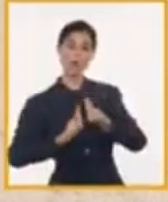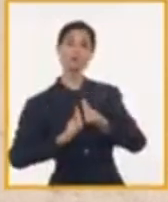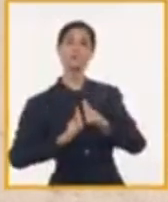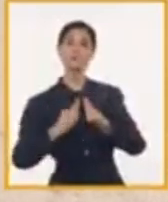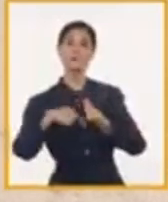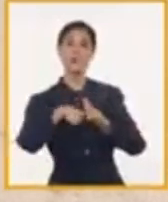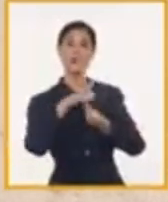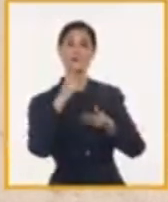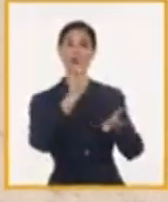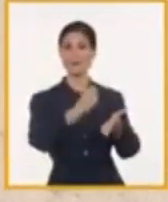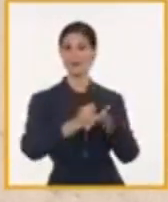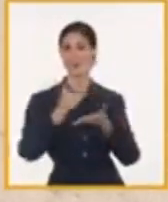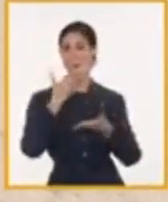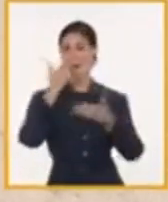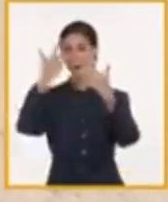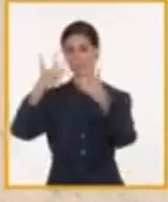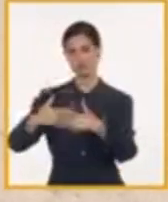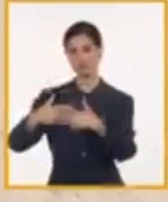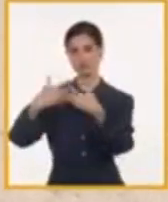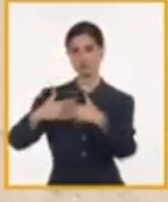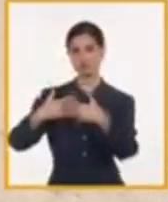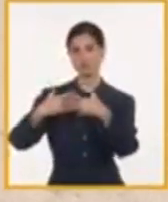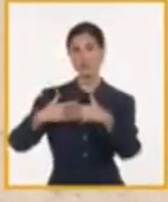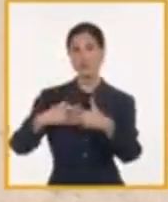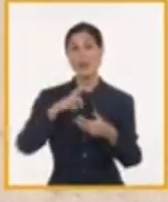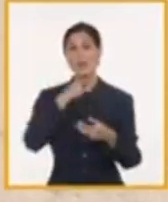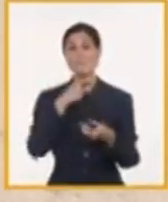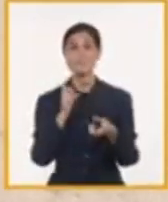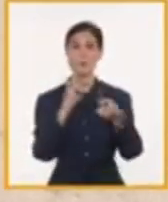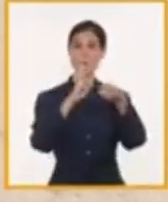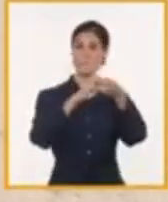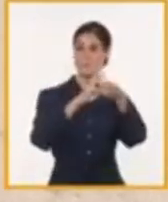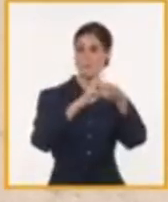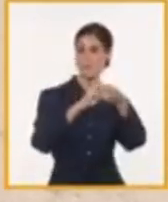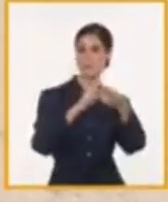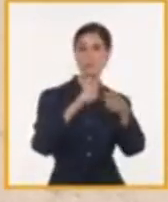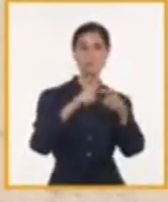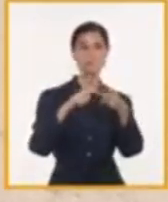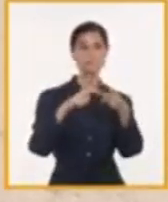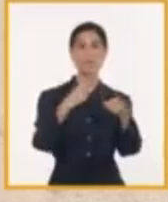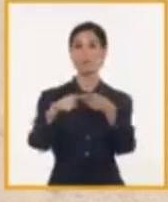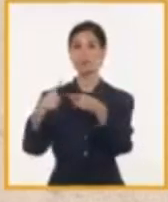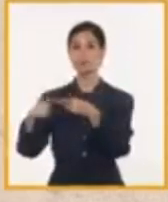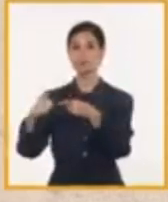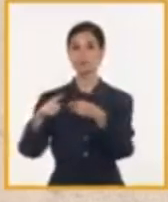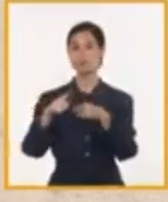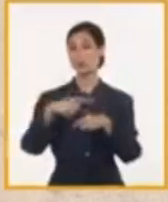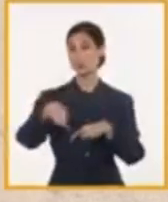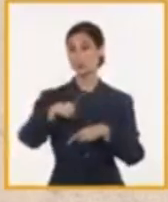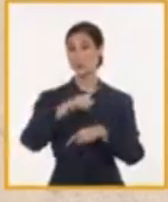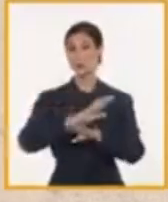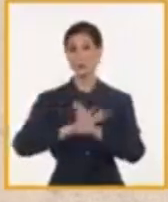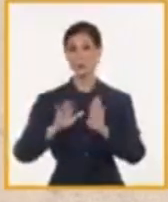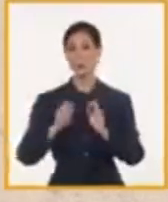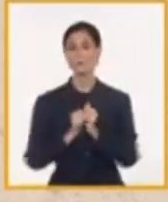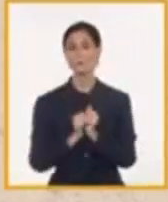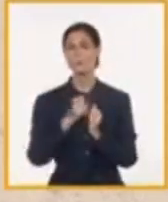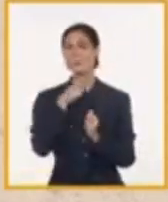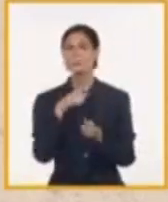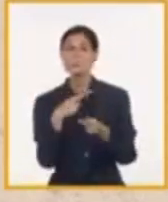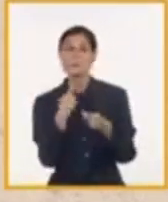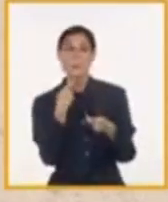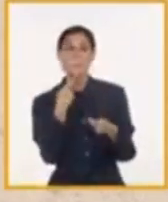productivos con actores de la economía estatales y no estatales. Esto se vende a través de la red minorista de comercio y